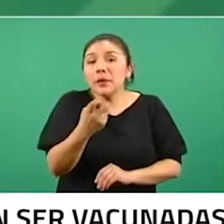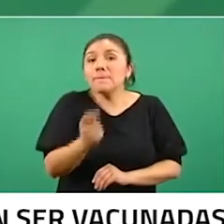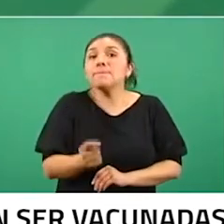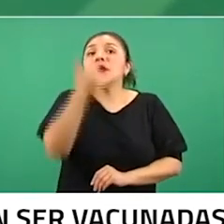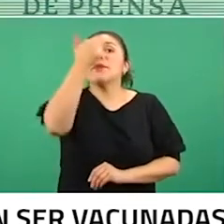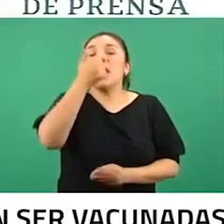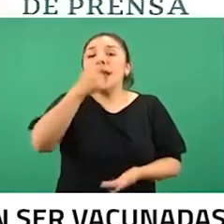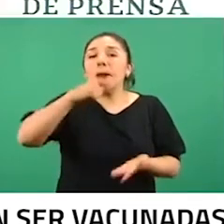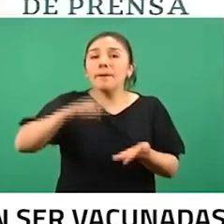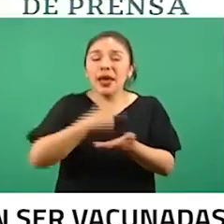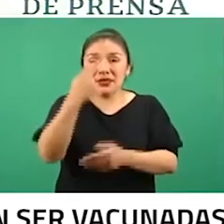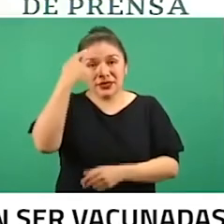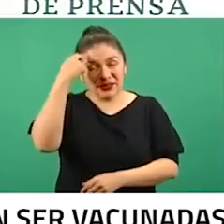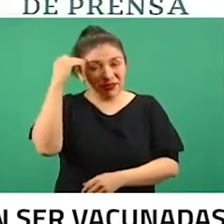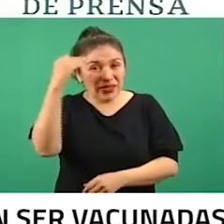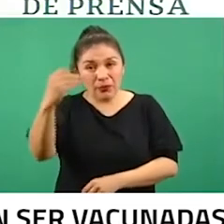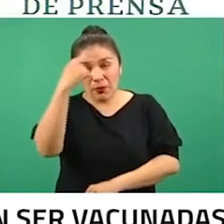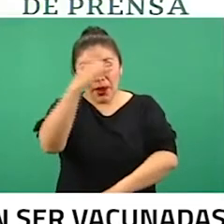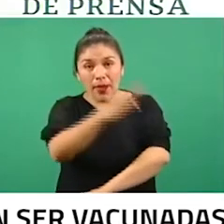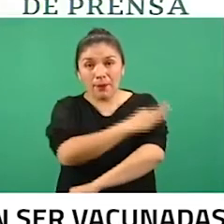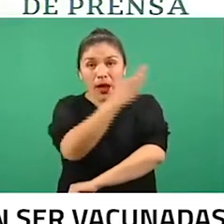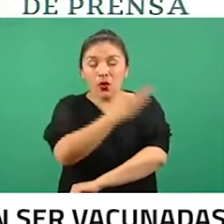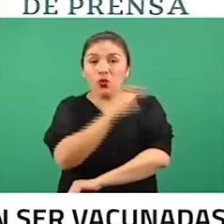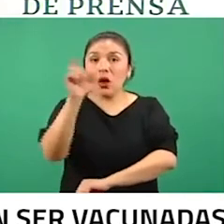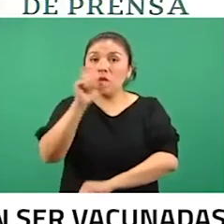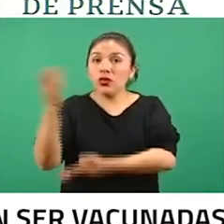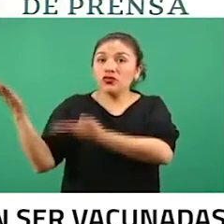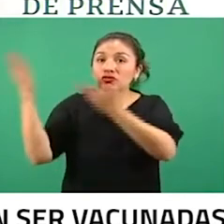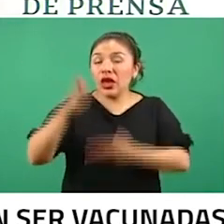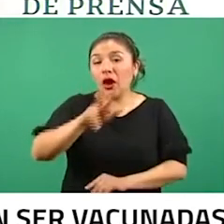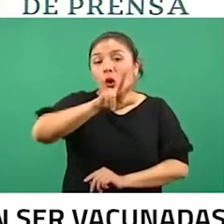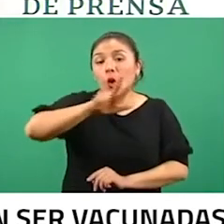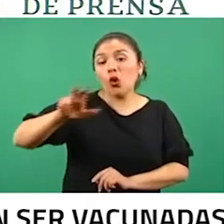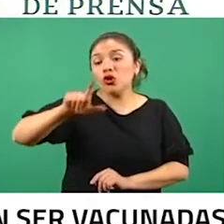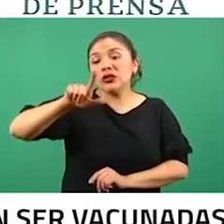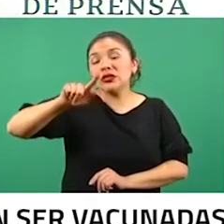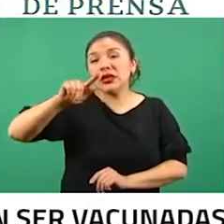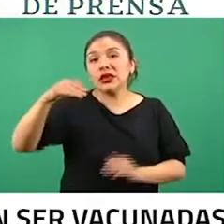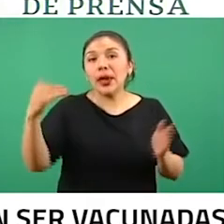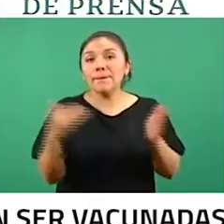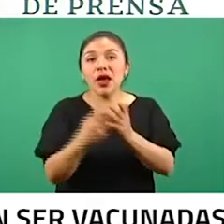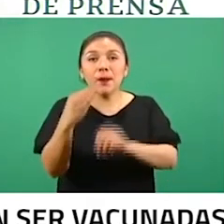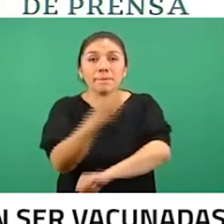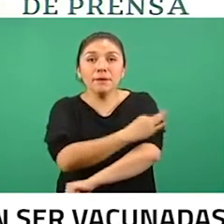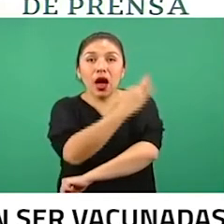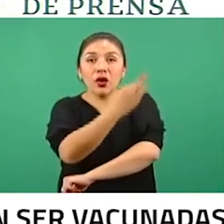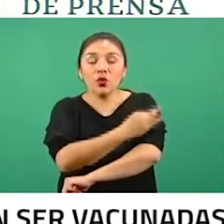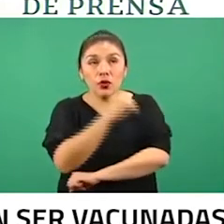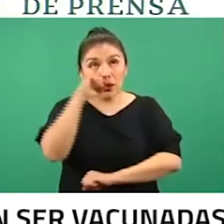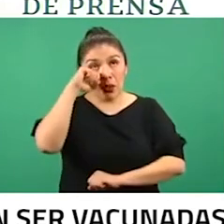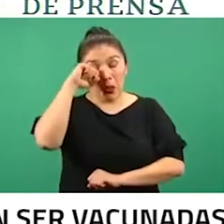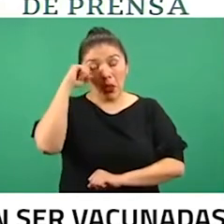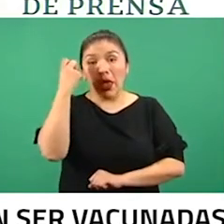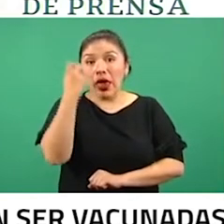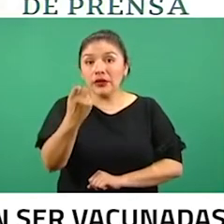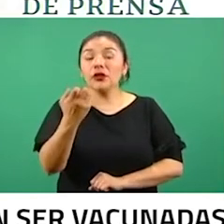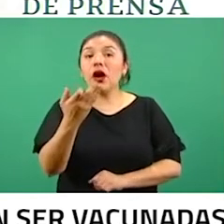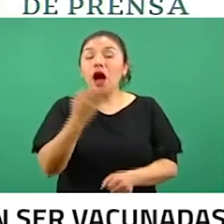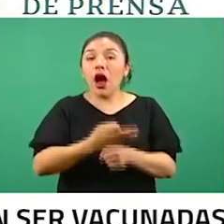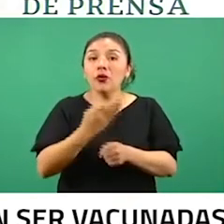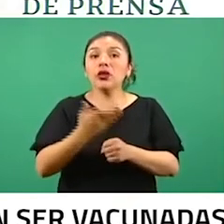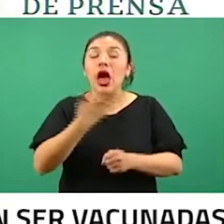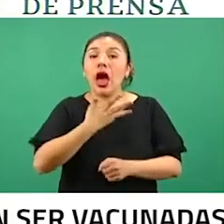etapa de la llegada de estas 870 mil dosis que está ya